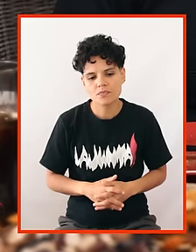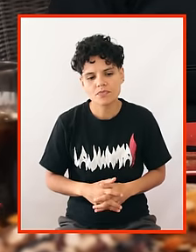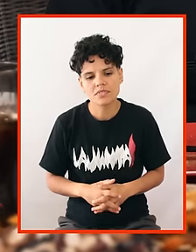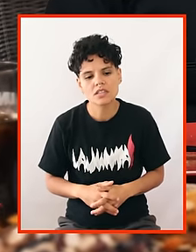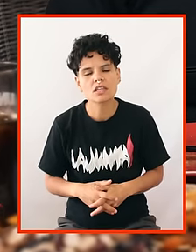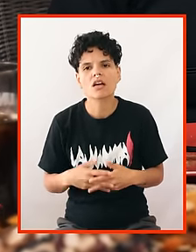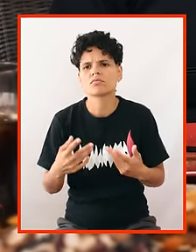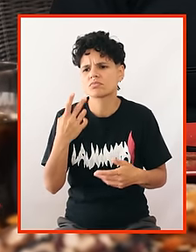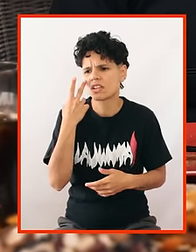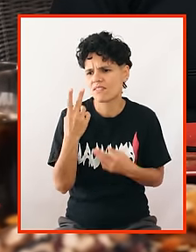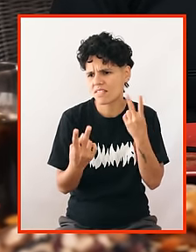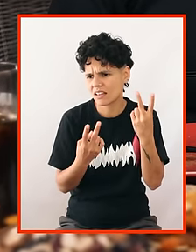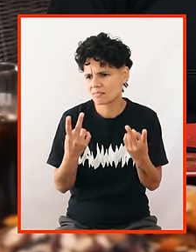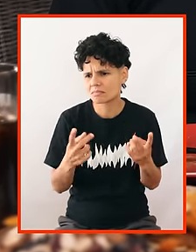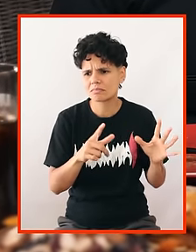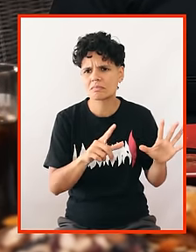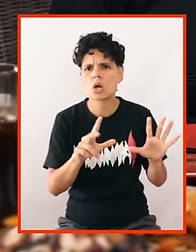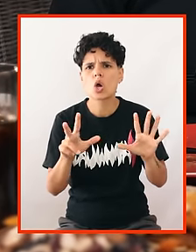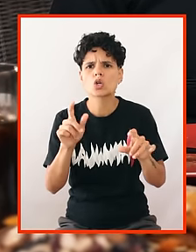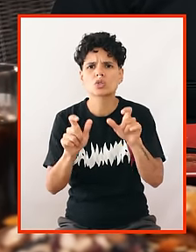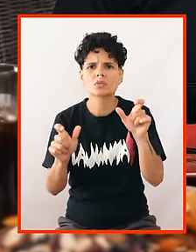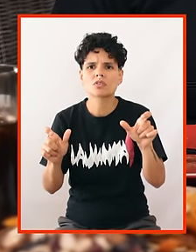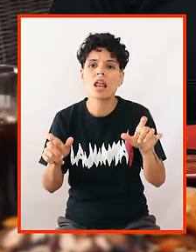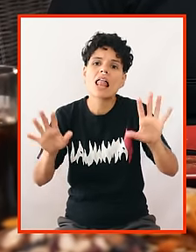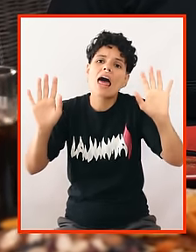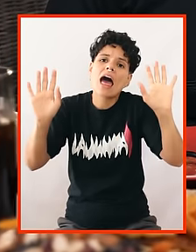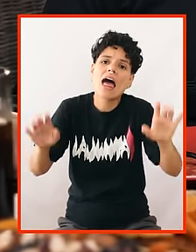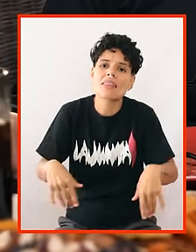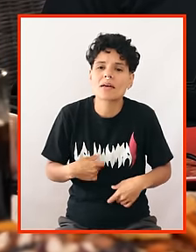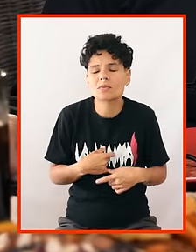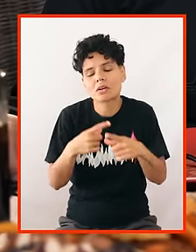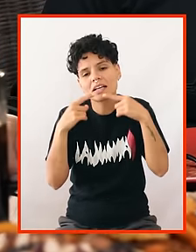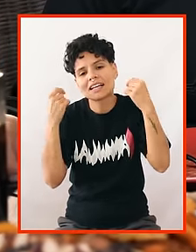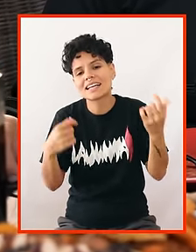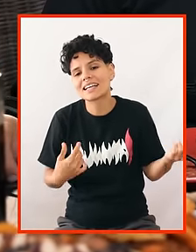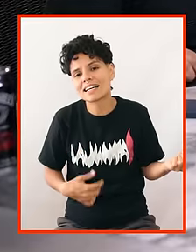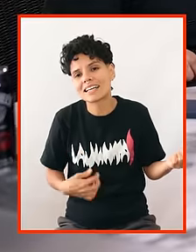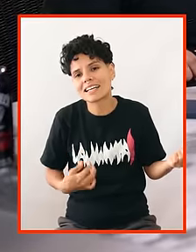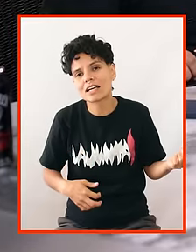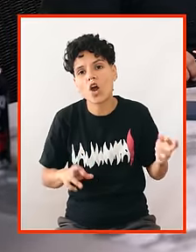¿y qué pasa cuando ven que son 7, 8 los...? Nada, uno sonríe,